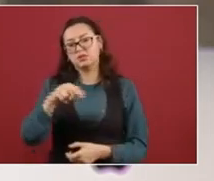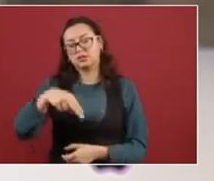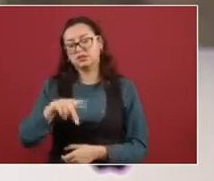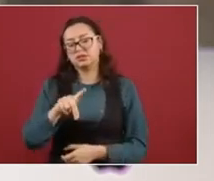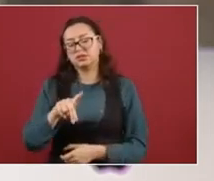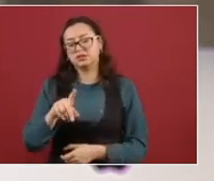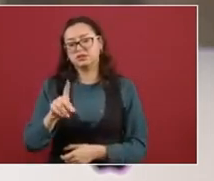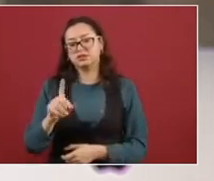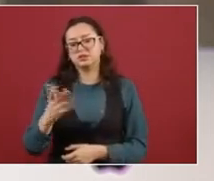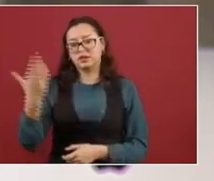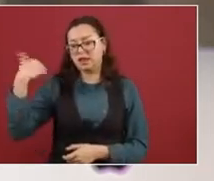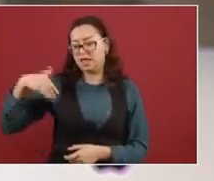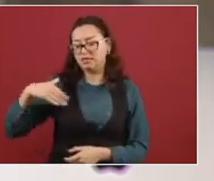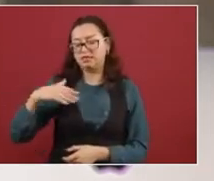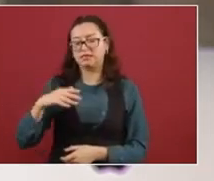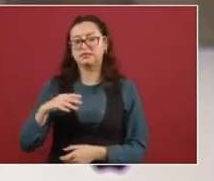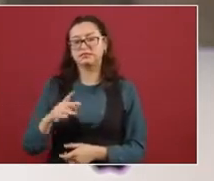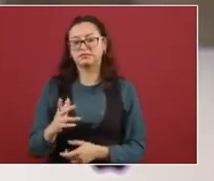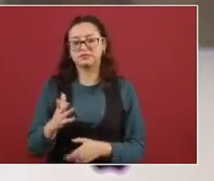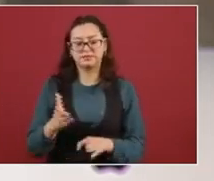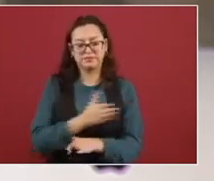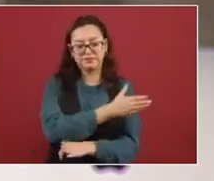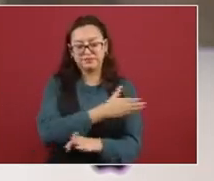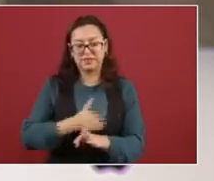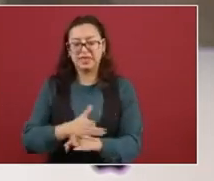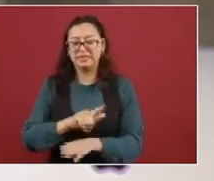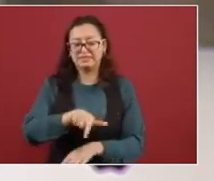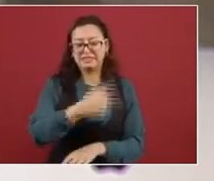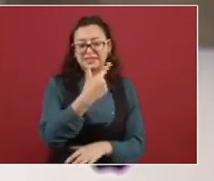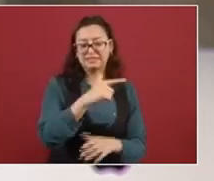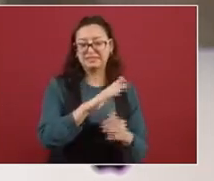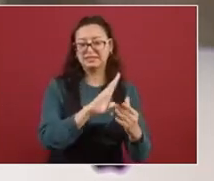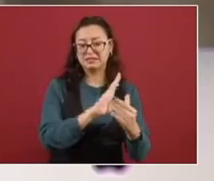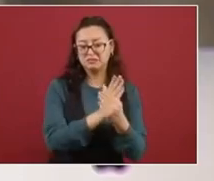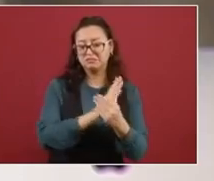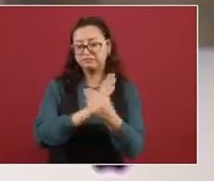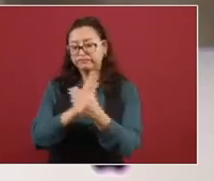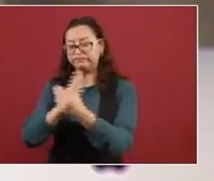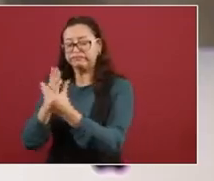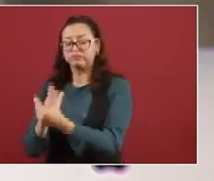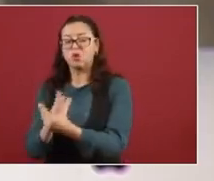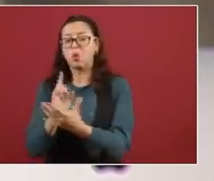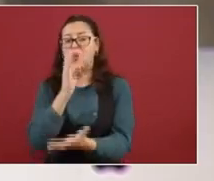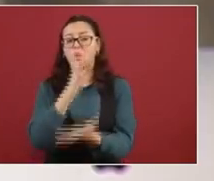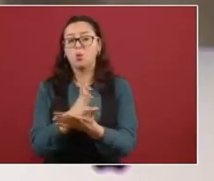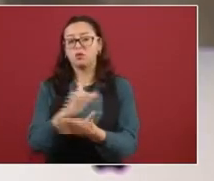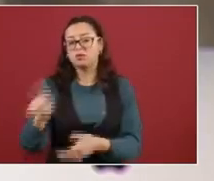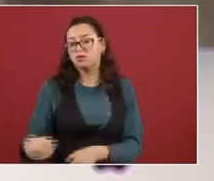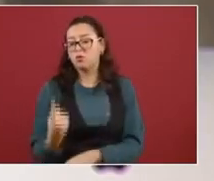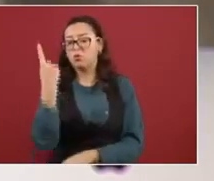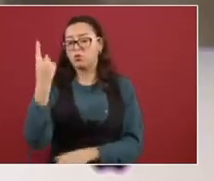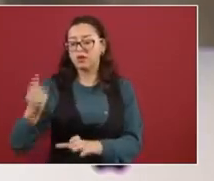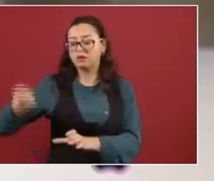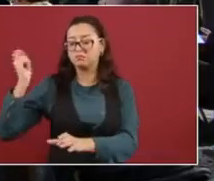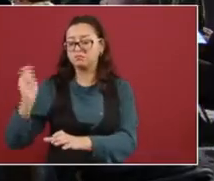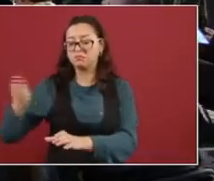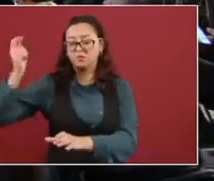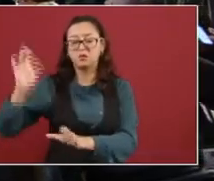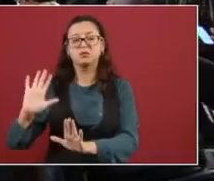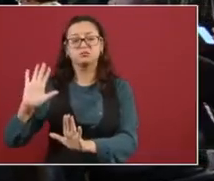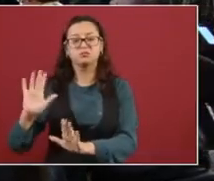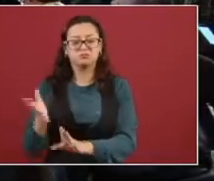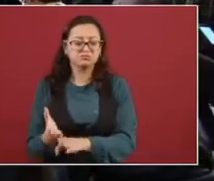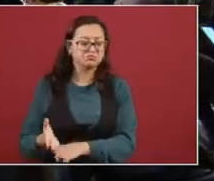de la pasada administración, en solo 17 casos hay una sentencia con 90% de impunidad en